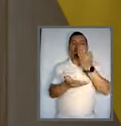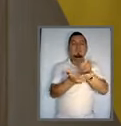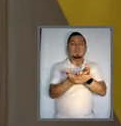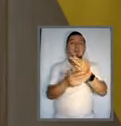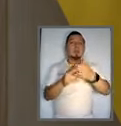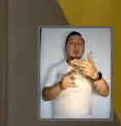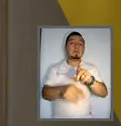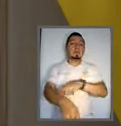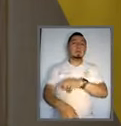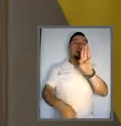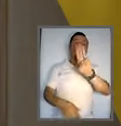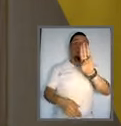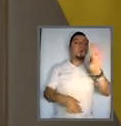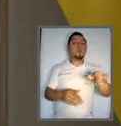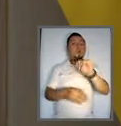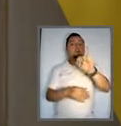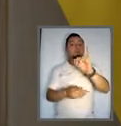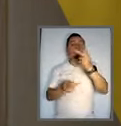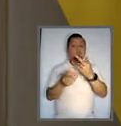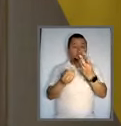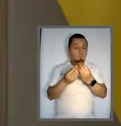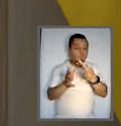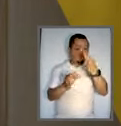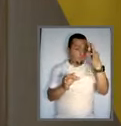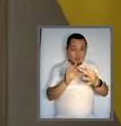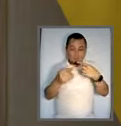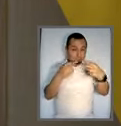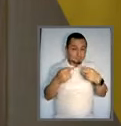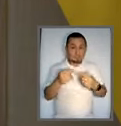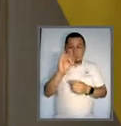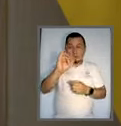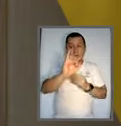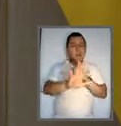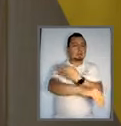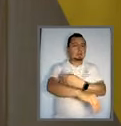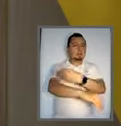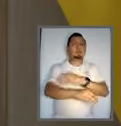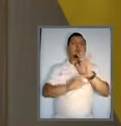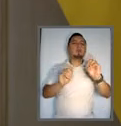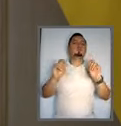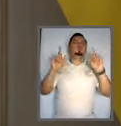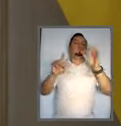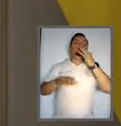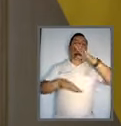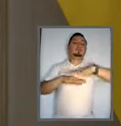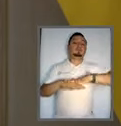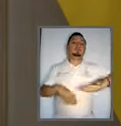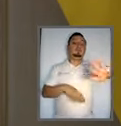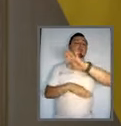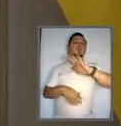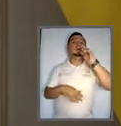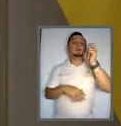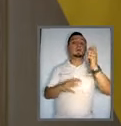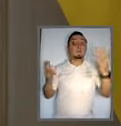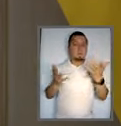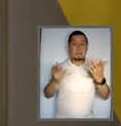Durante el miércoles y en la mañana del jueves trabajaremos en el documento final, y yo estimo que el jueves por la tarde podríamos ya tener un anuncio general. Lo que sí podemos decir